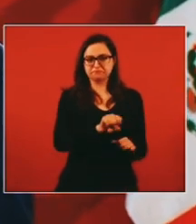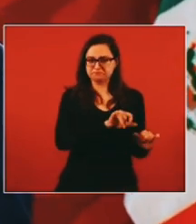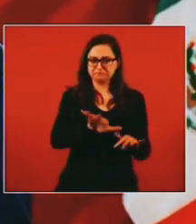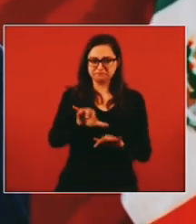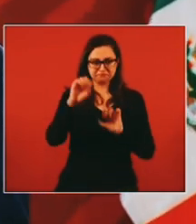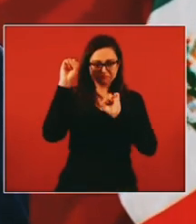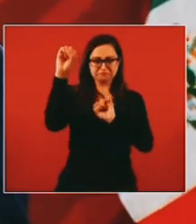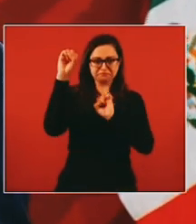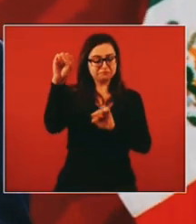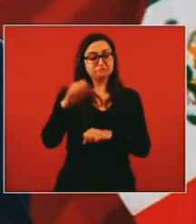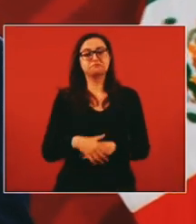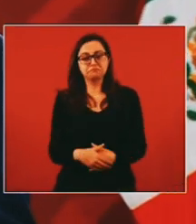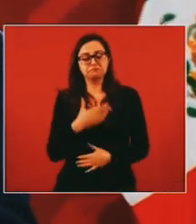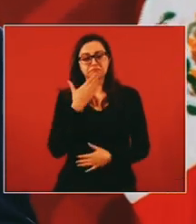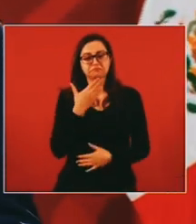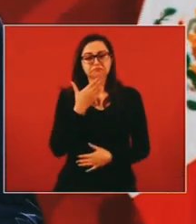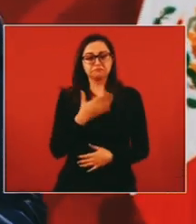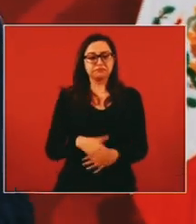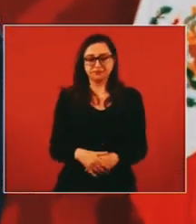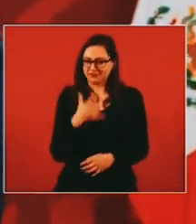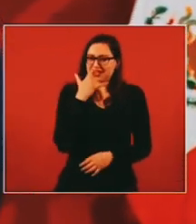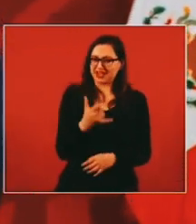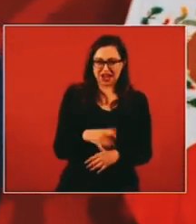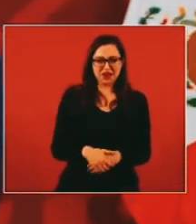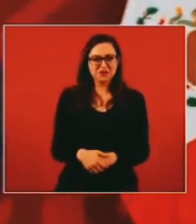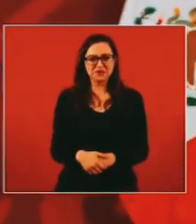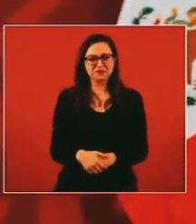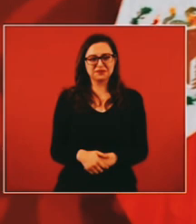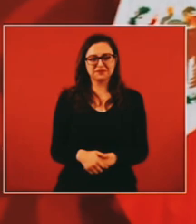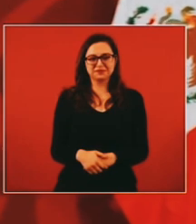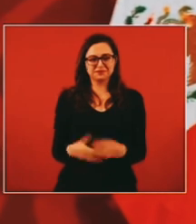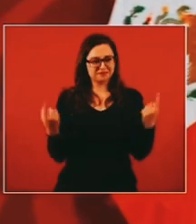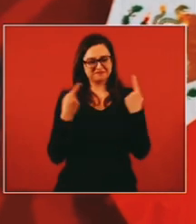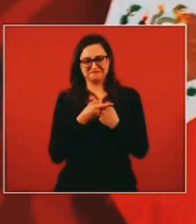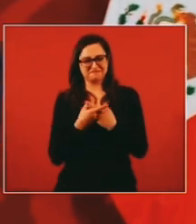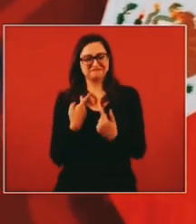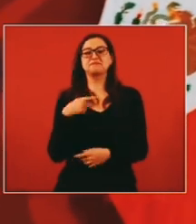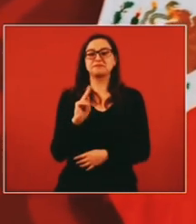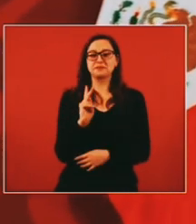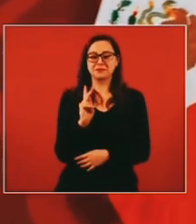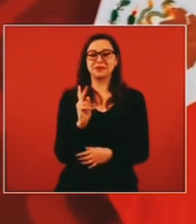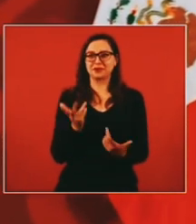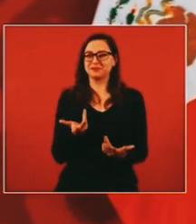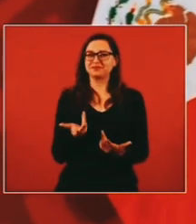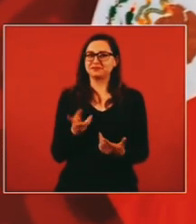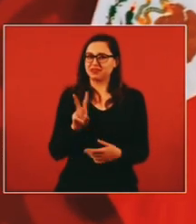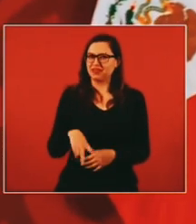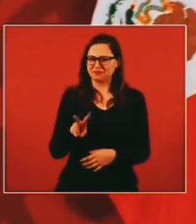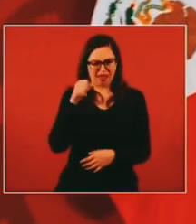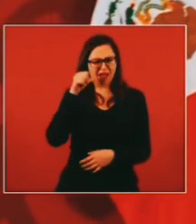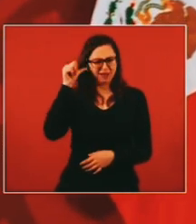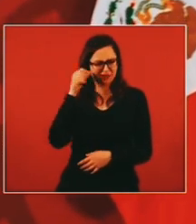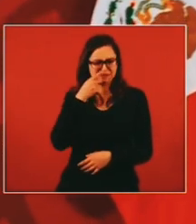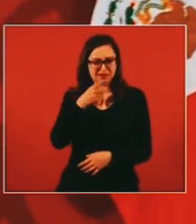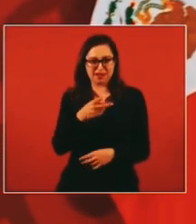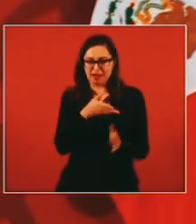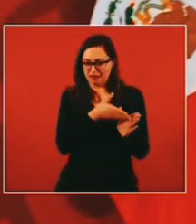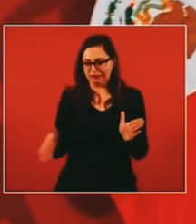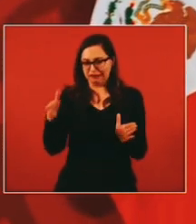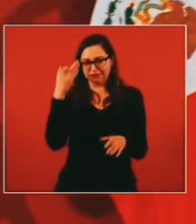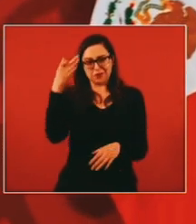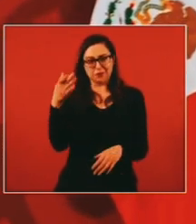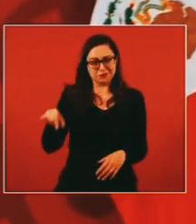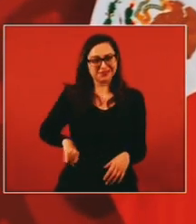es como el mundo al revés pero más que nada lo que decíamos ayer no estamos viviendo tiempos importantísimos